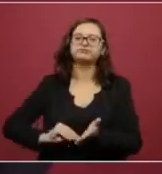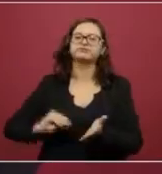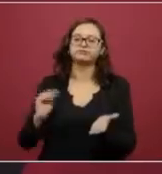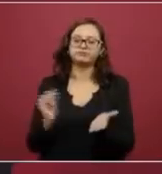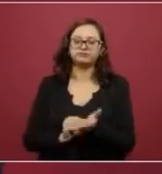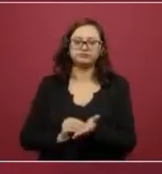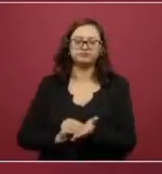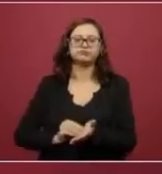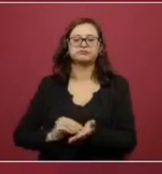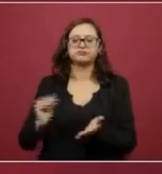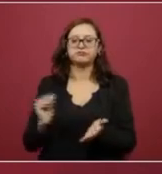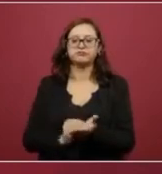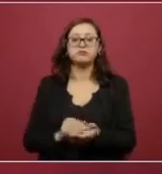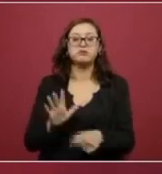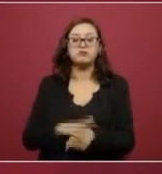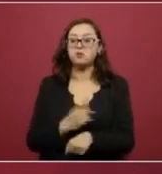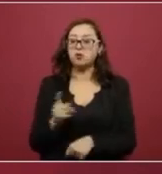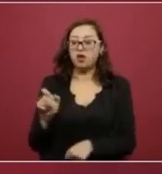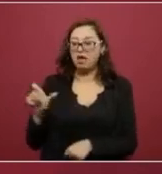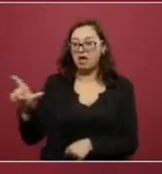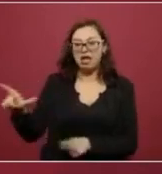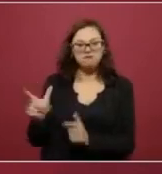porque fue incorruptible.